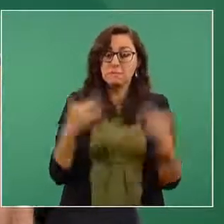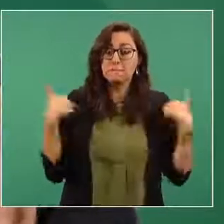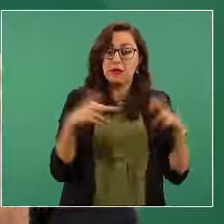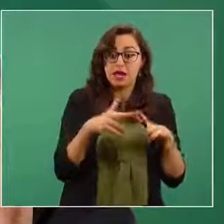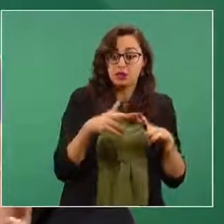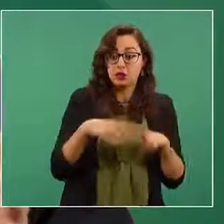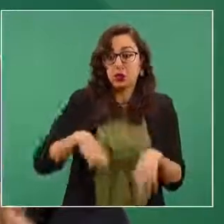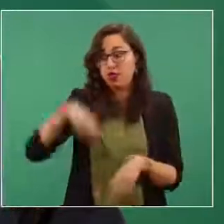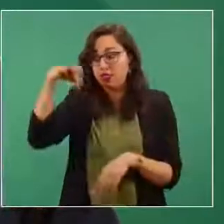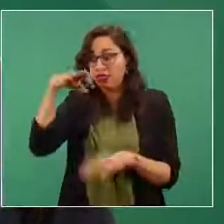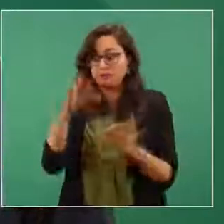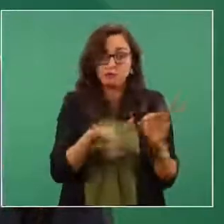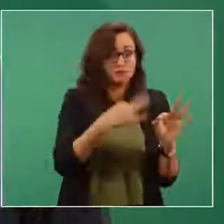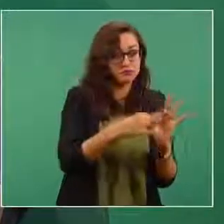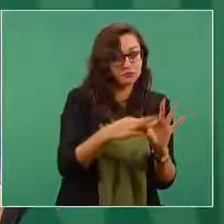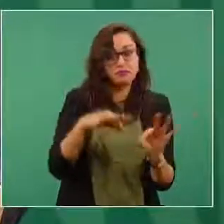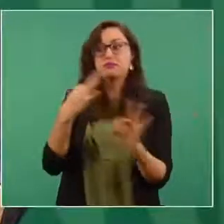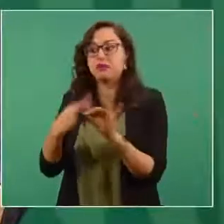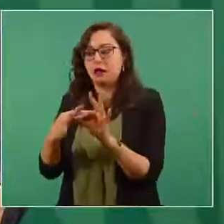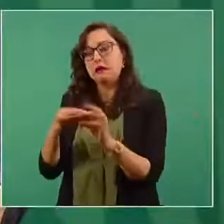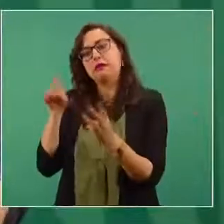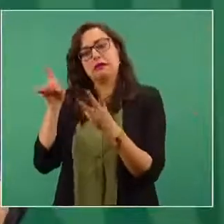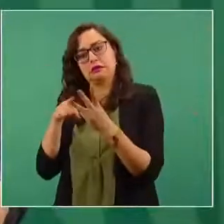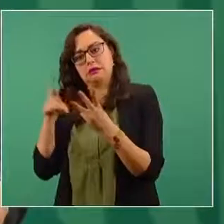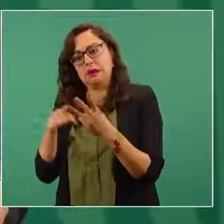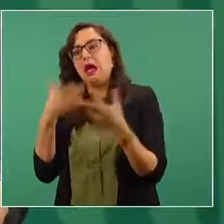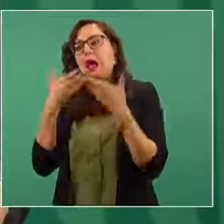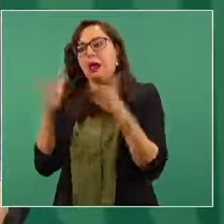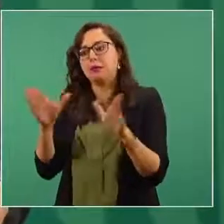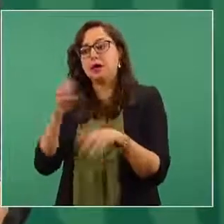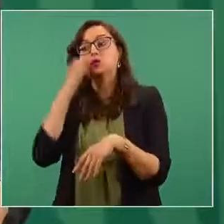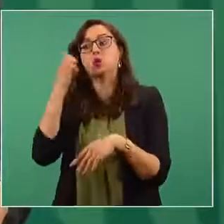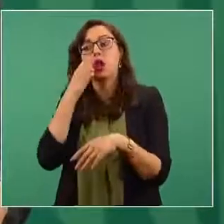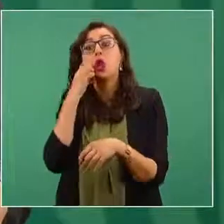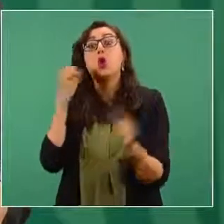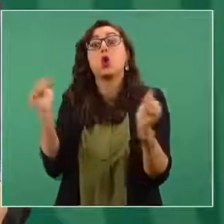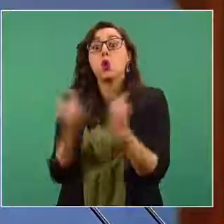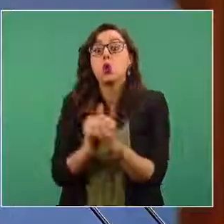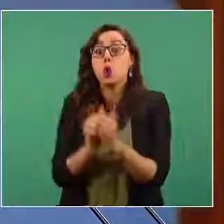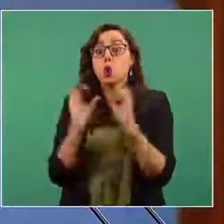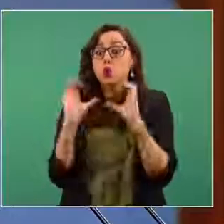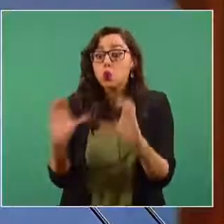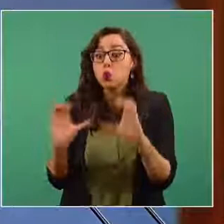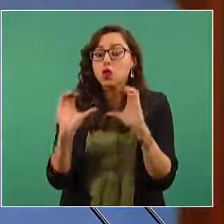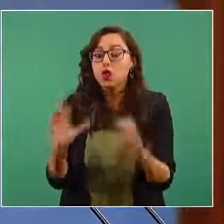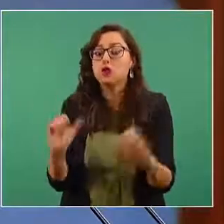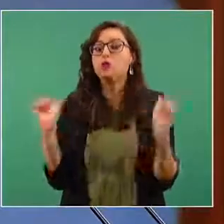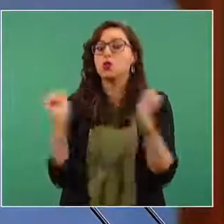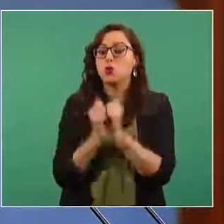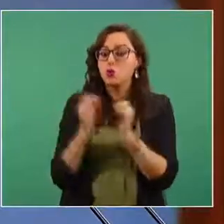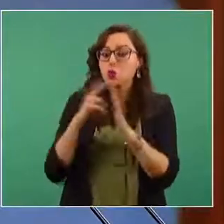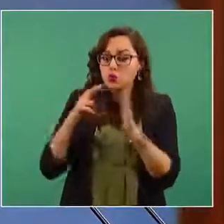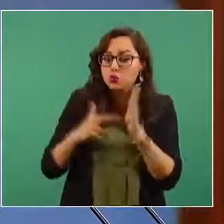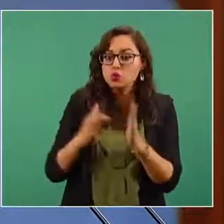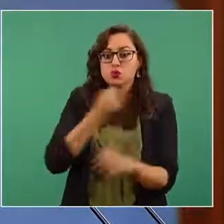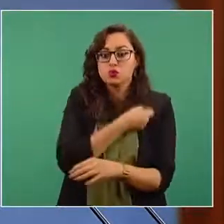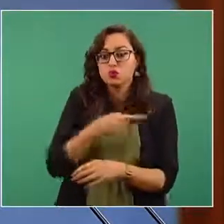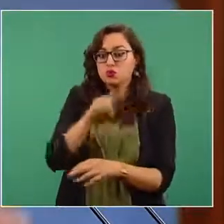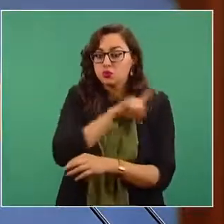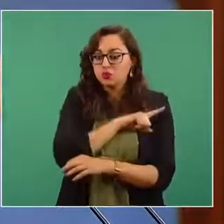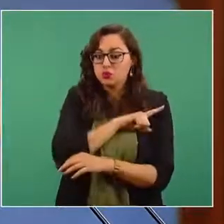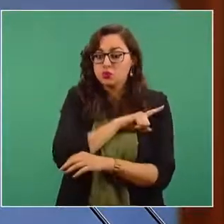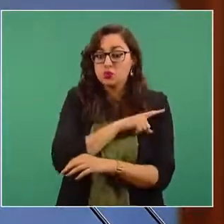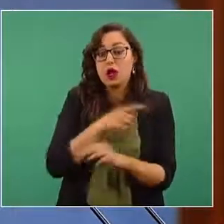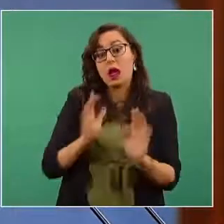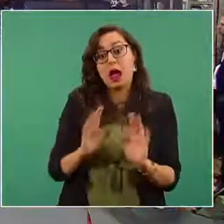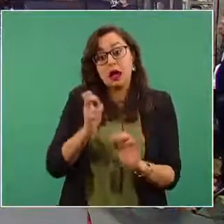con las clases presenciales, de todas maneras con cuidado y con todas las medidas sanitarias, pero